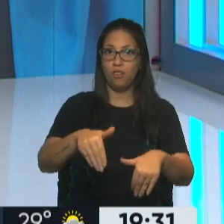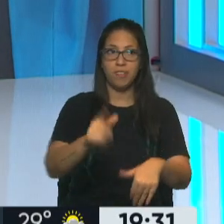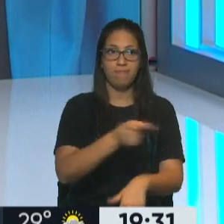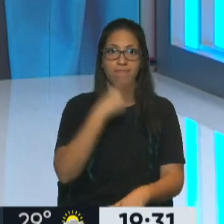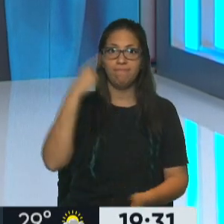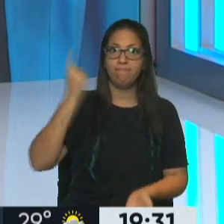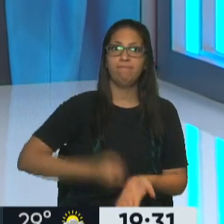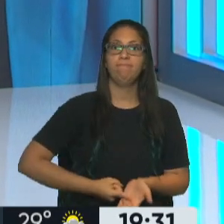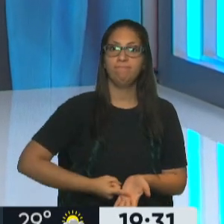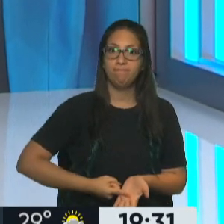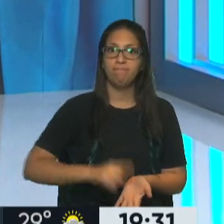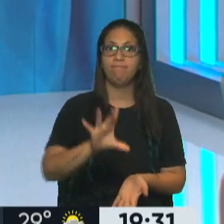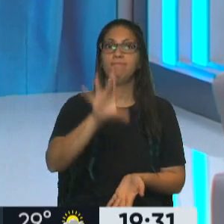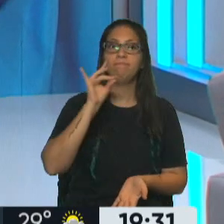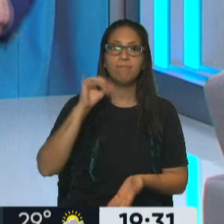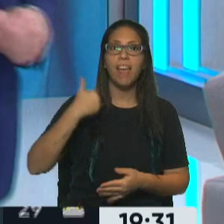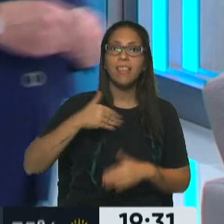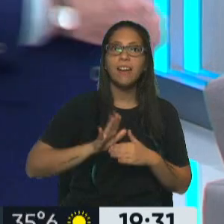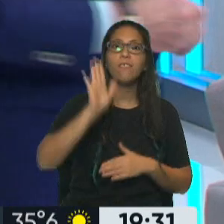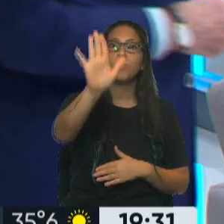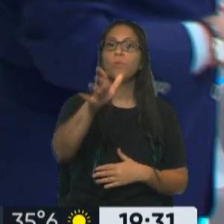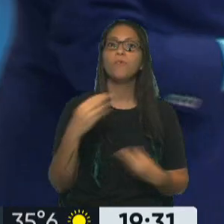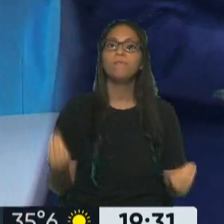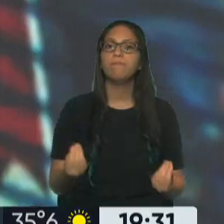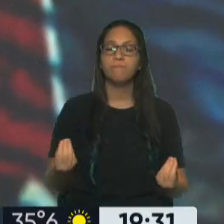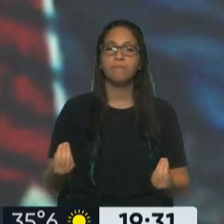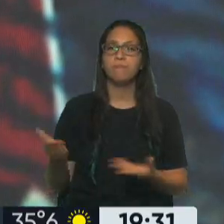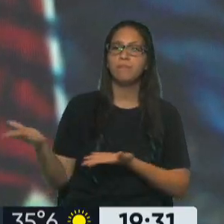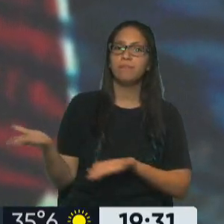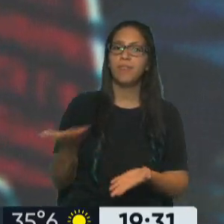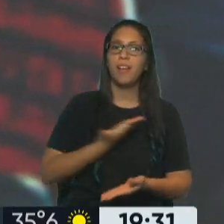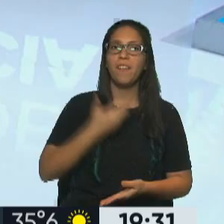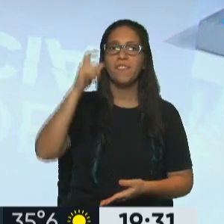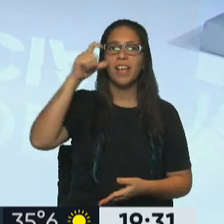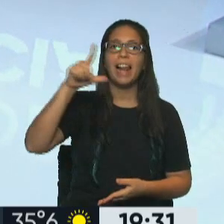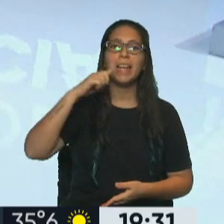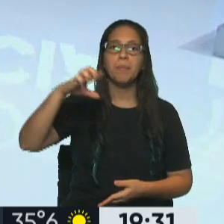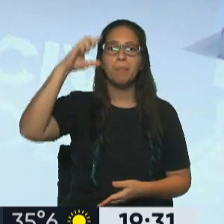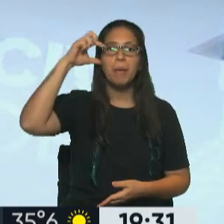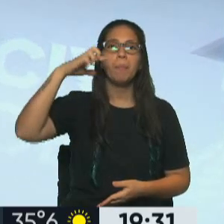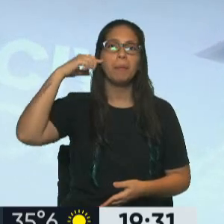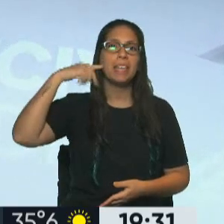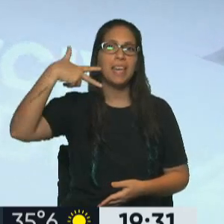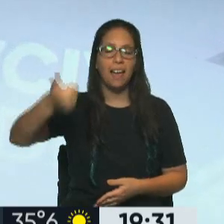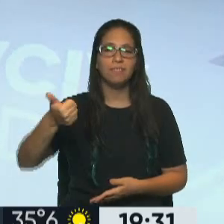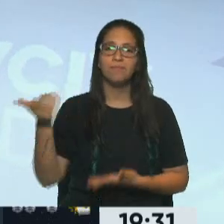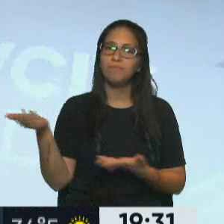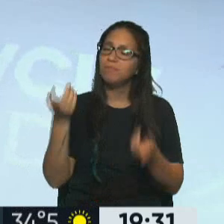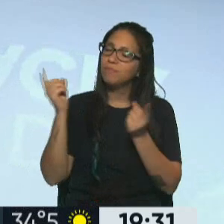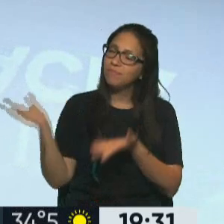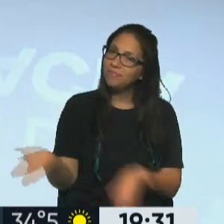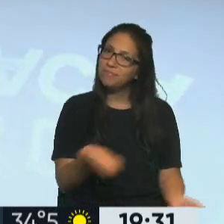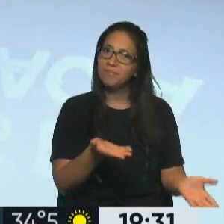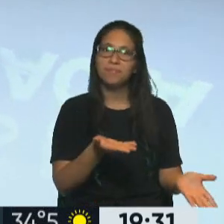decidir la Argentina que se viene é es Felipe piña profesoras qué tal gracias Cómo estás bienvenido